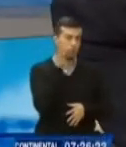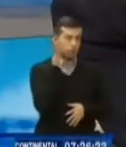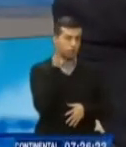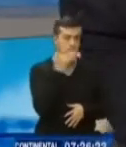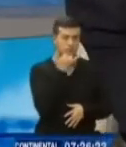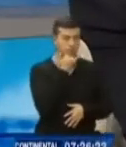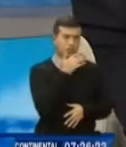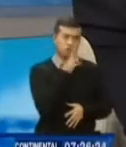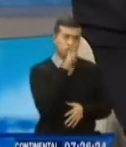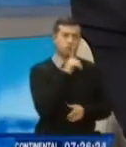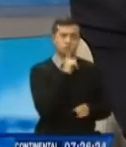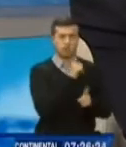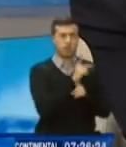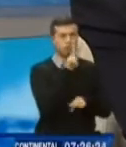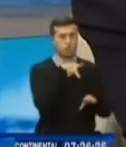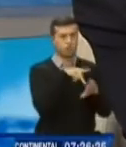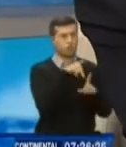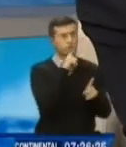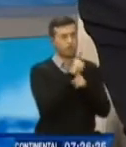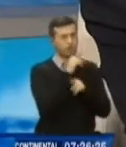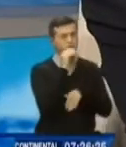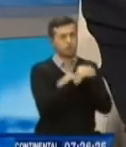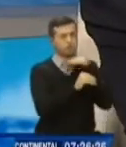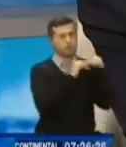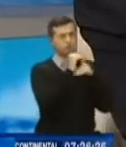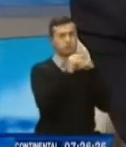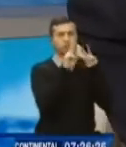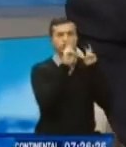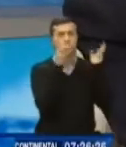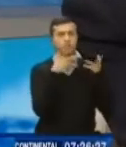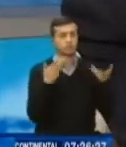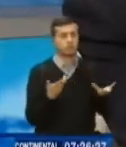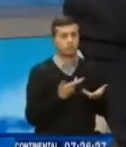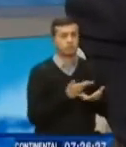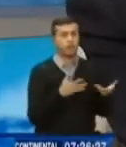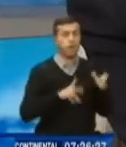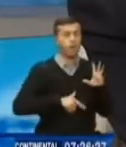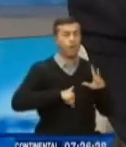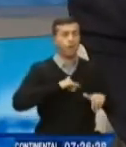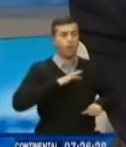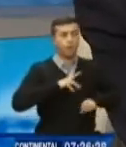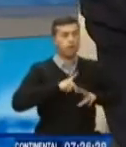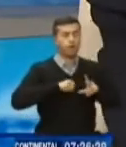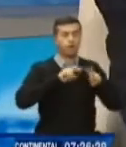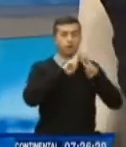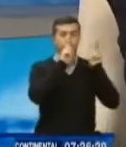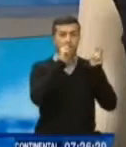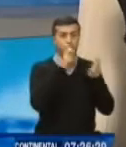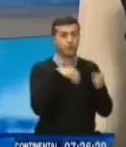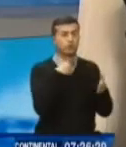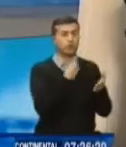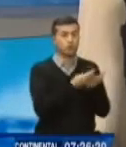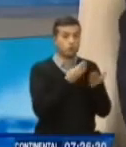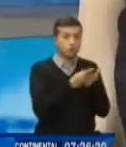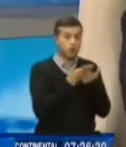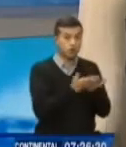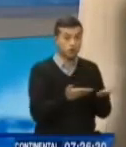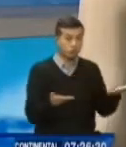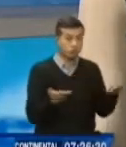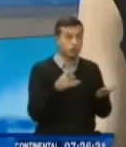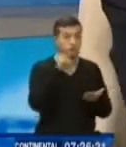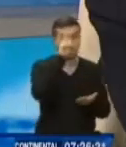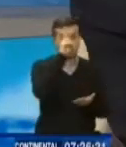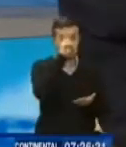pero ya se veía venir no sólo en términos de los hechos de corrupción en términos de comprarse en prácticamente